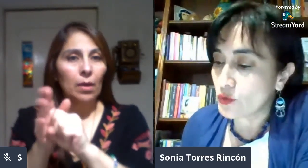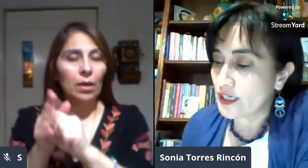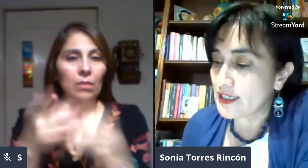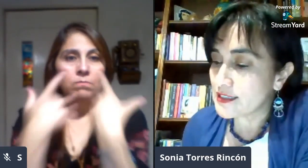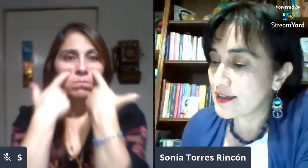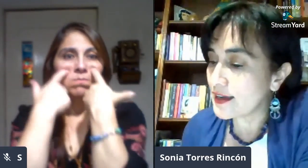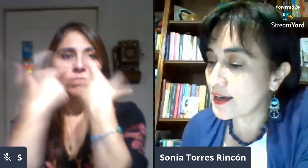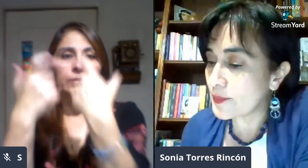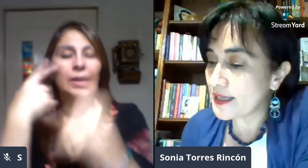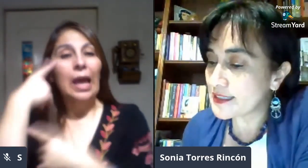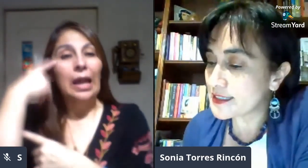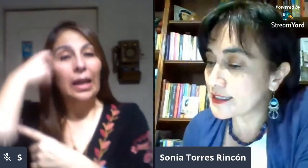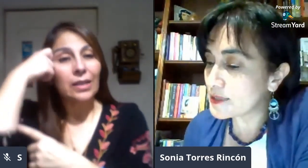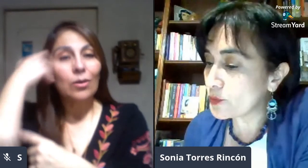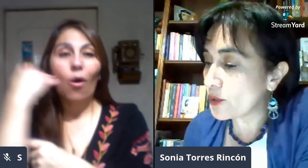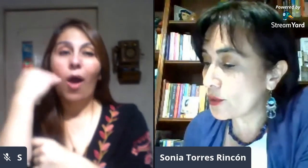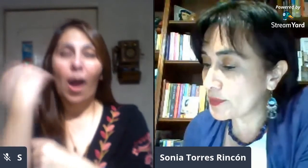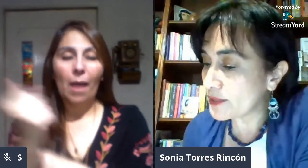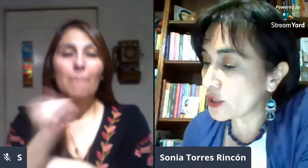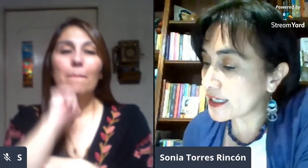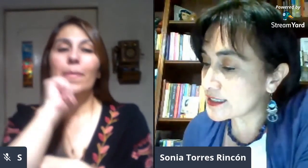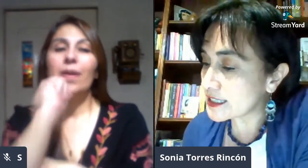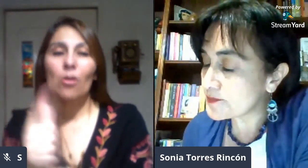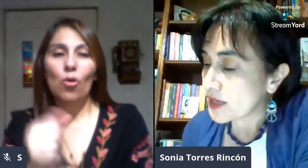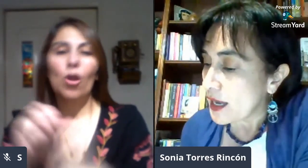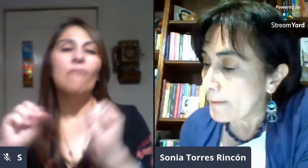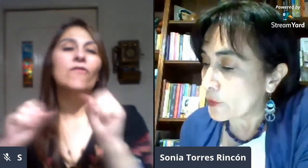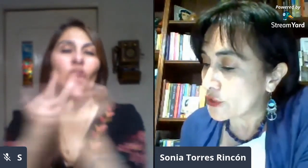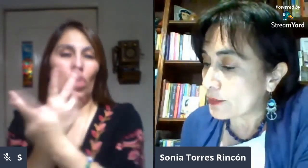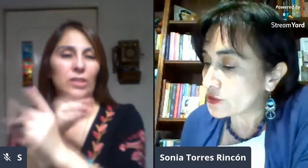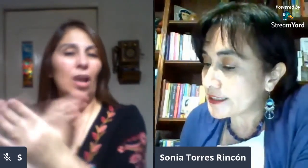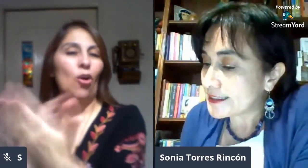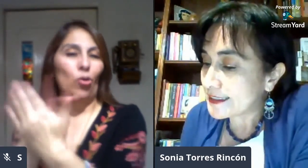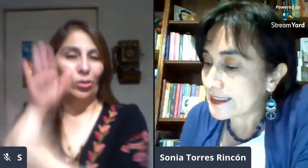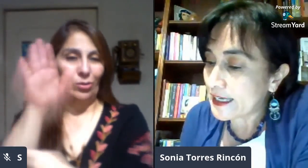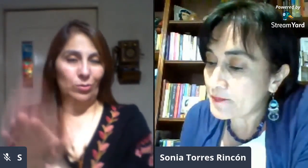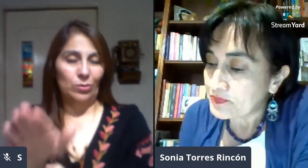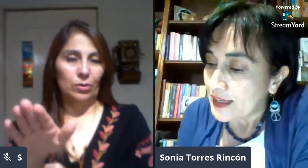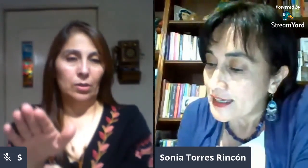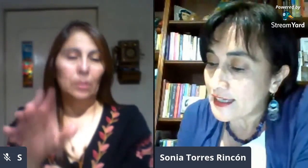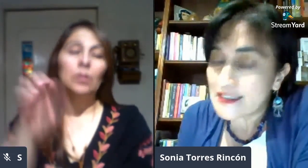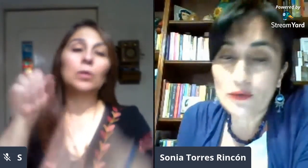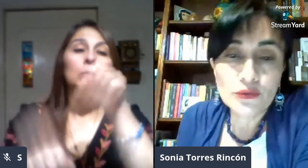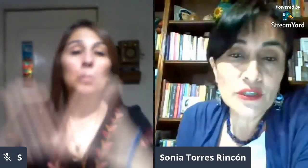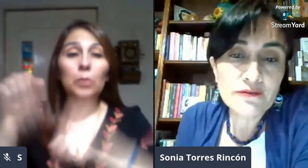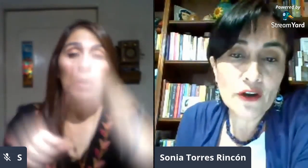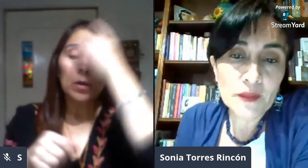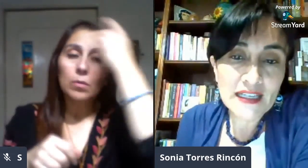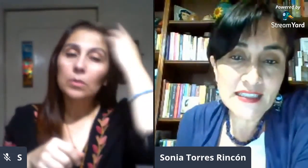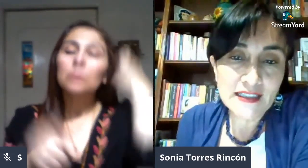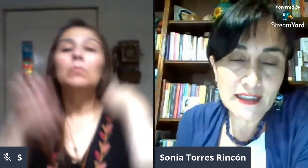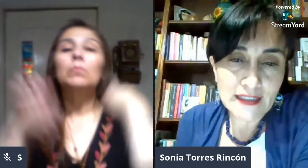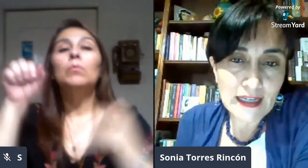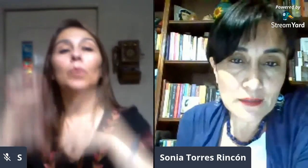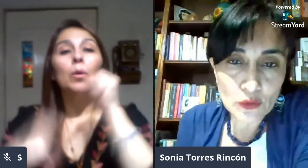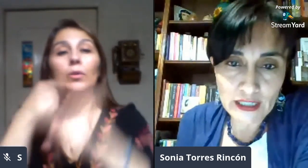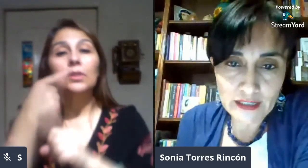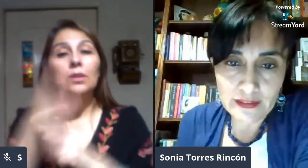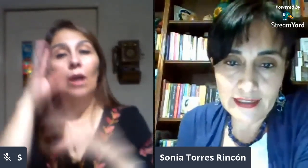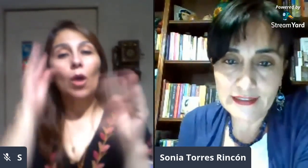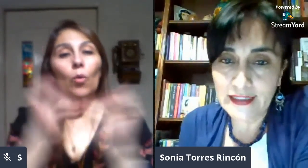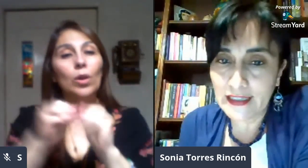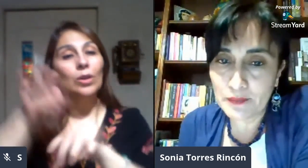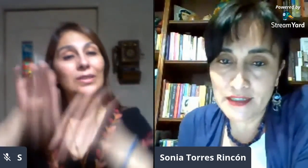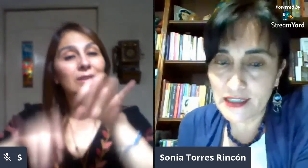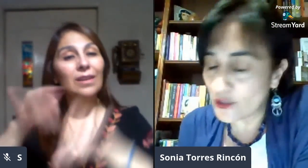riesgo de las mujeres a padecer este tipo de violencias, podríamos decir que, según un informe de la Secretaría de la